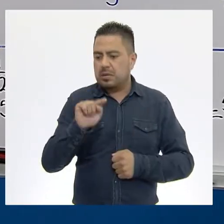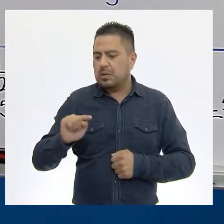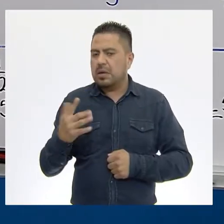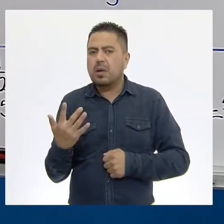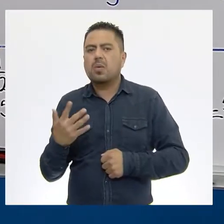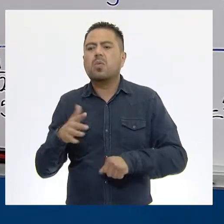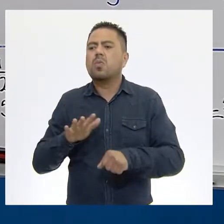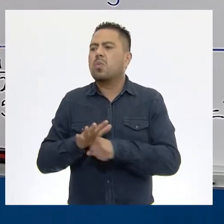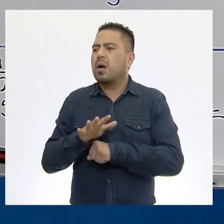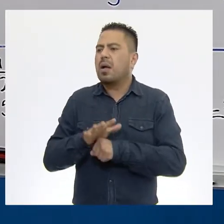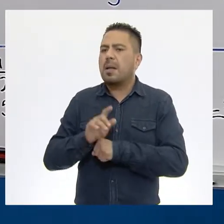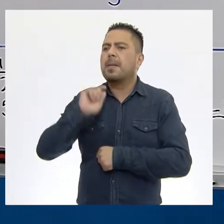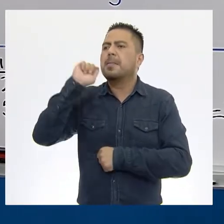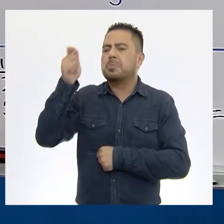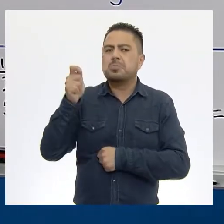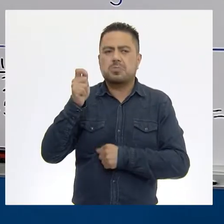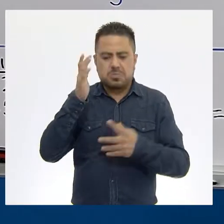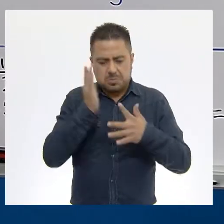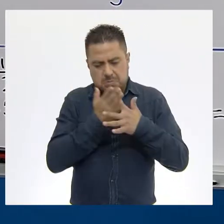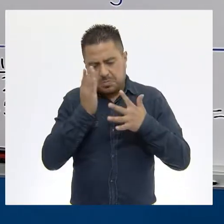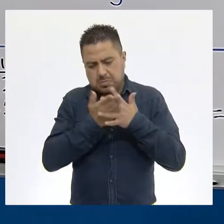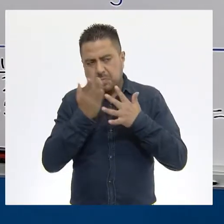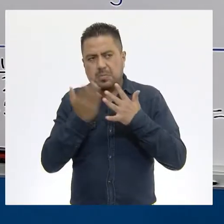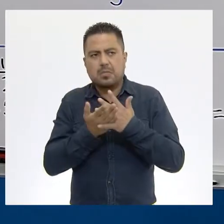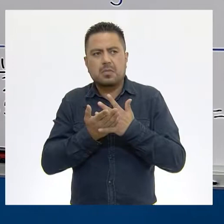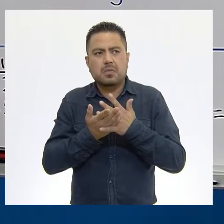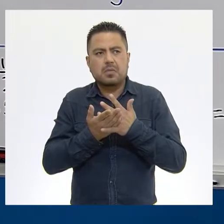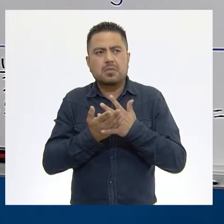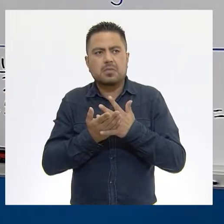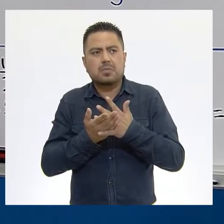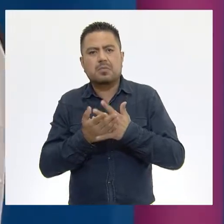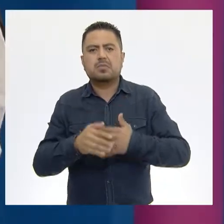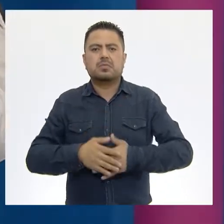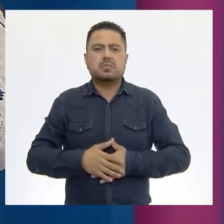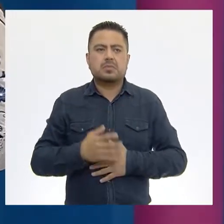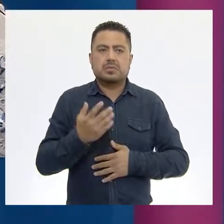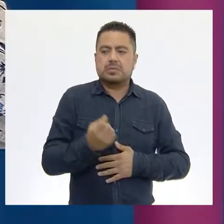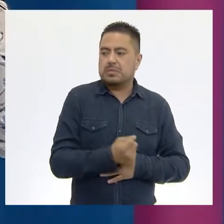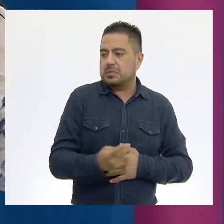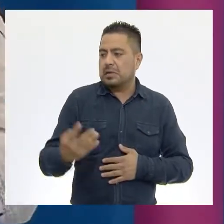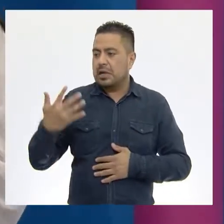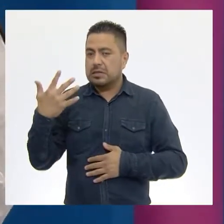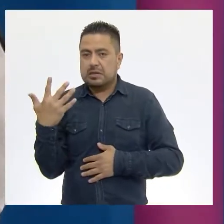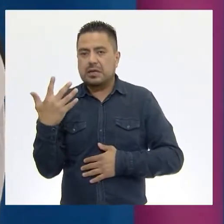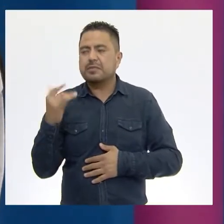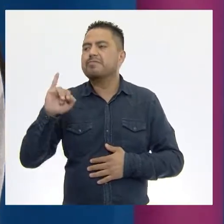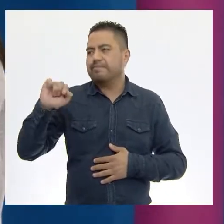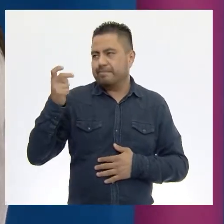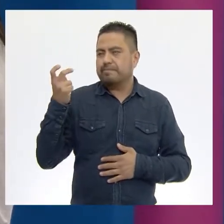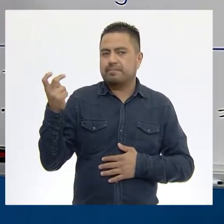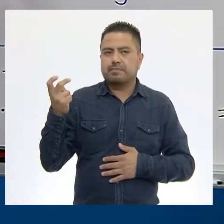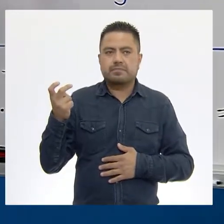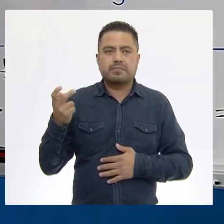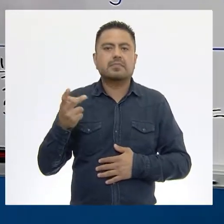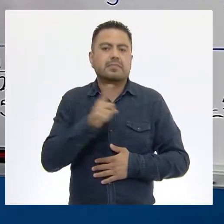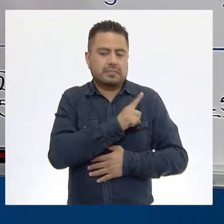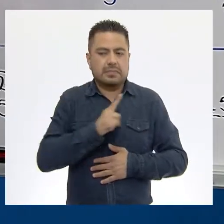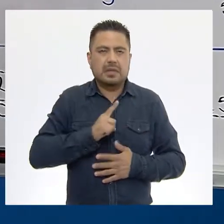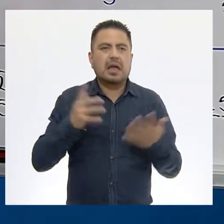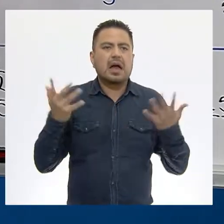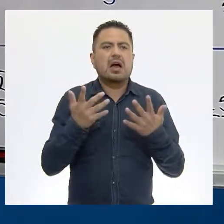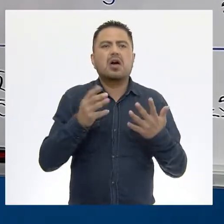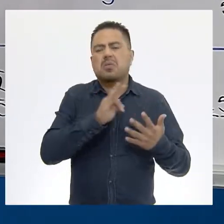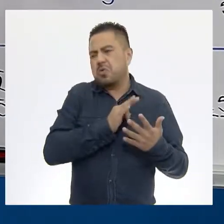¿cuánto va en cuántas partes va a estar dividido nuestro entero? En 5 partes. Exacto. Pues tendríamos que hacerlo,